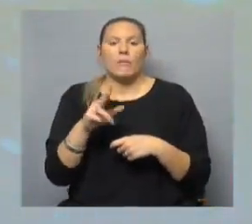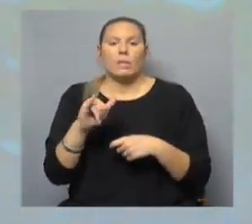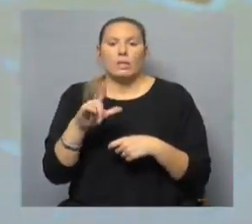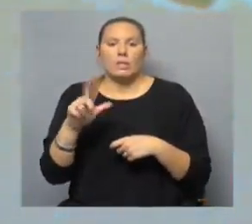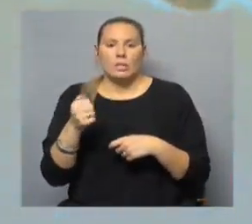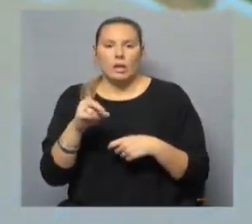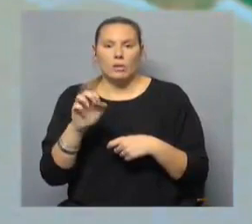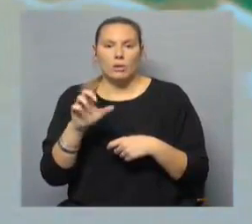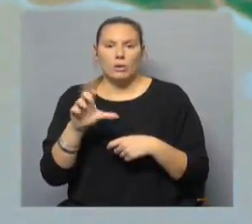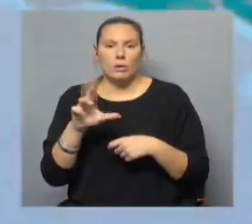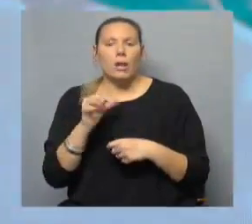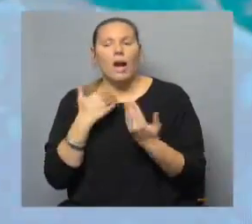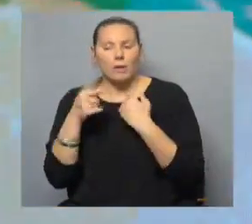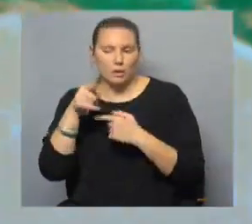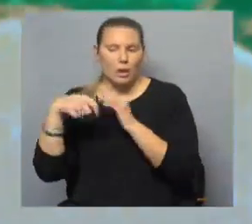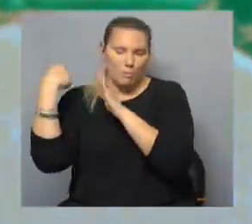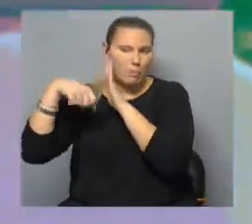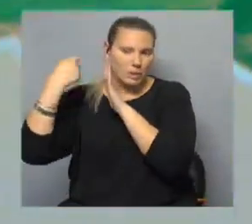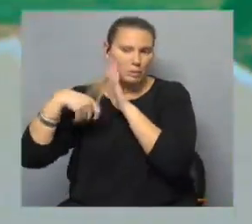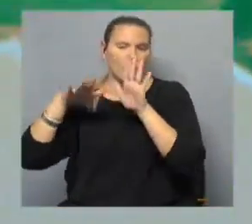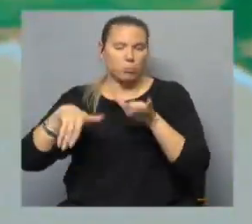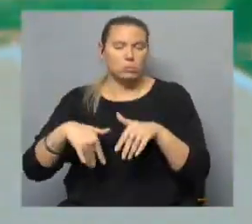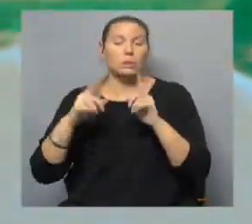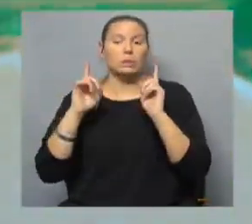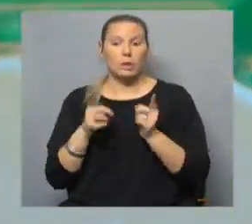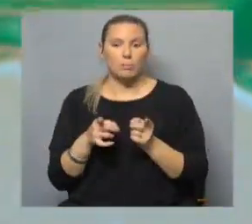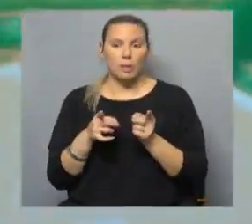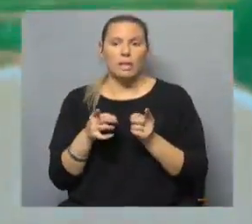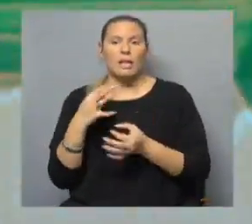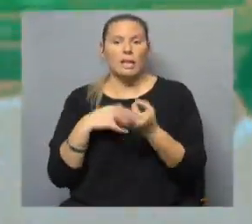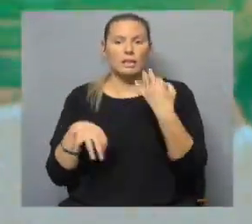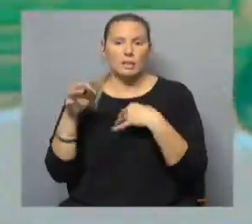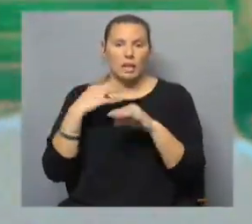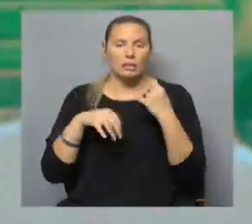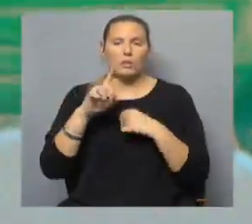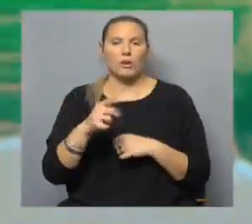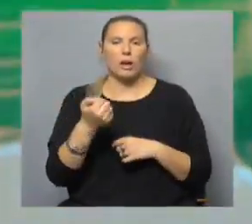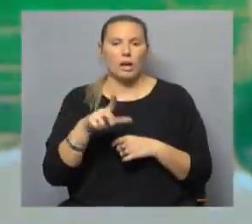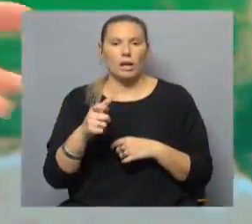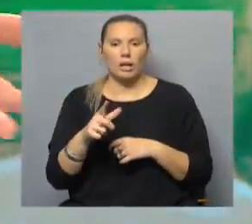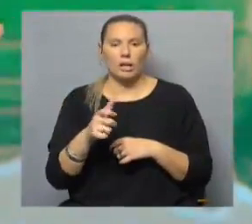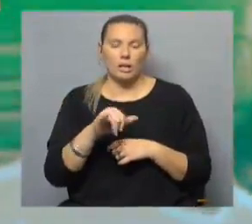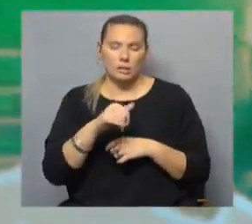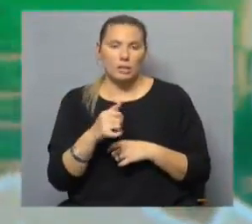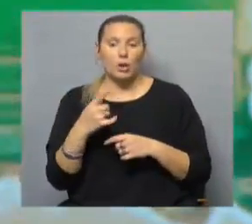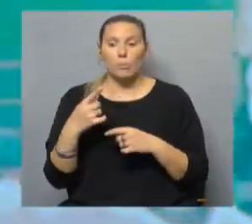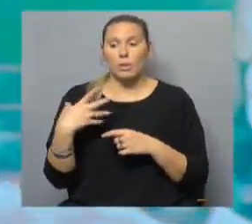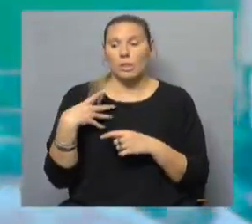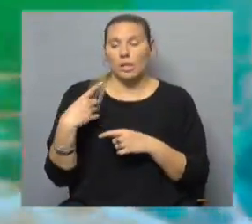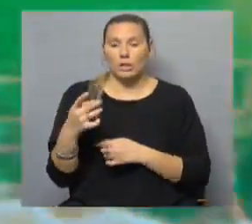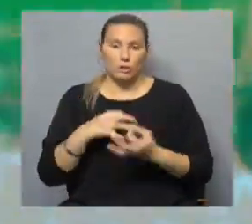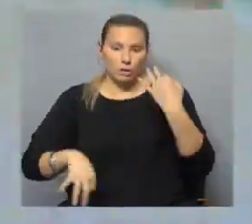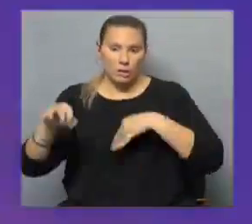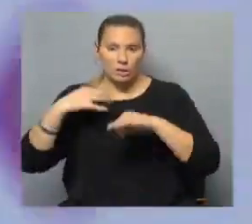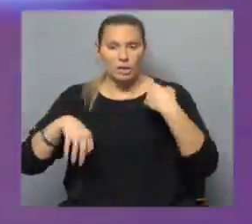estar charlando con él sobre la peli, para aquellos que no la vieron. Y bueno, y también sobre la obra de teatro Galaxy, porque él, como es dramaturgo y director de teatro también, va